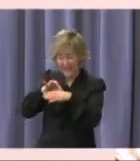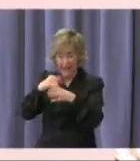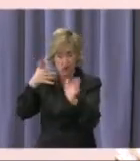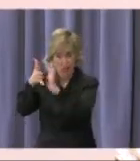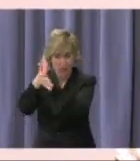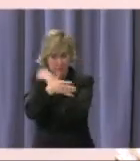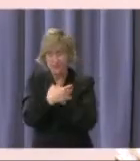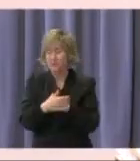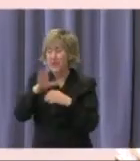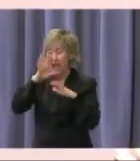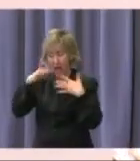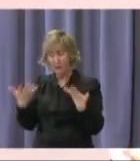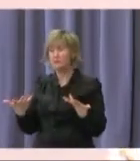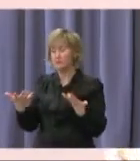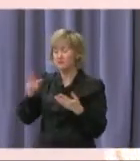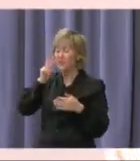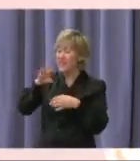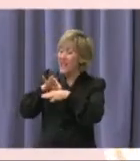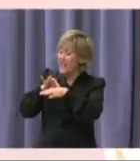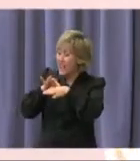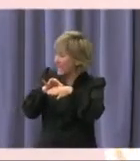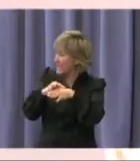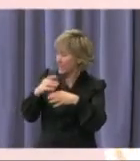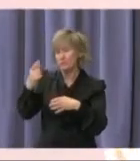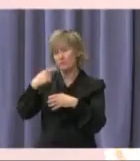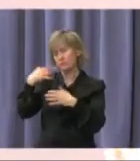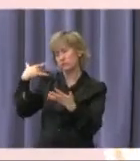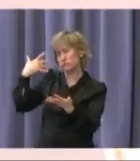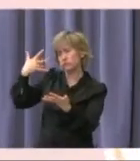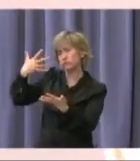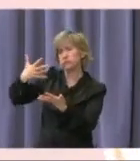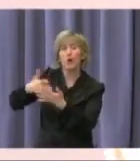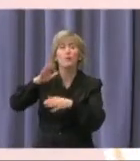claro, se le explica en la guía cómo el recorrido, de